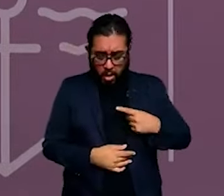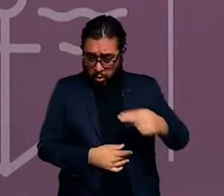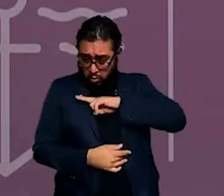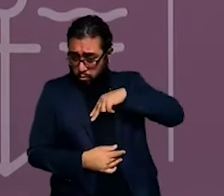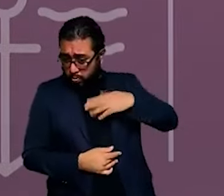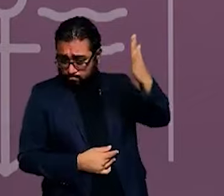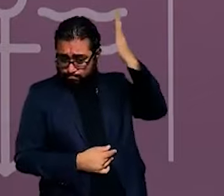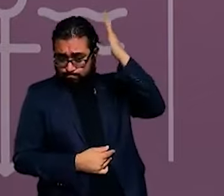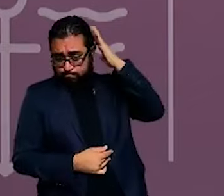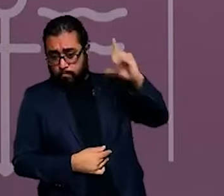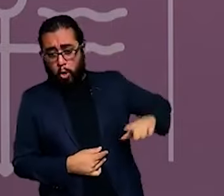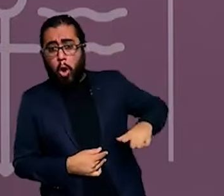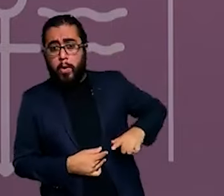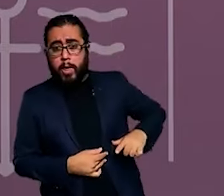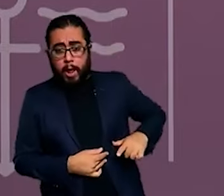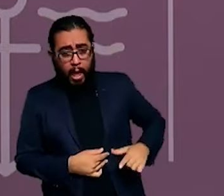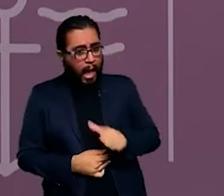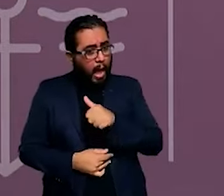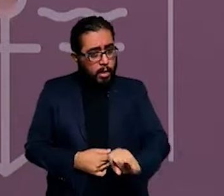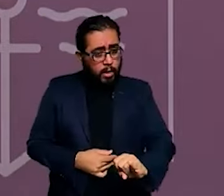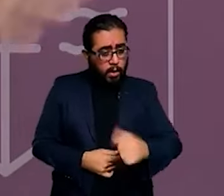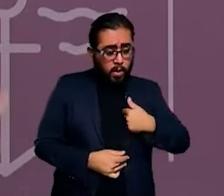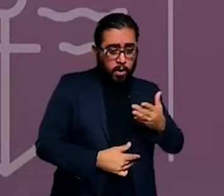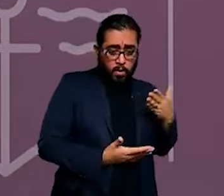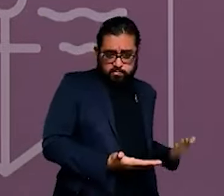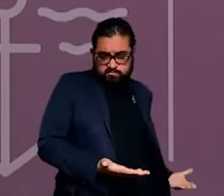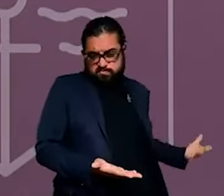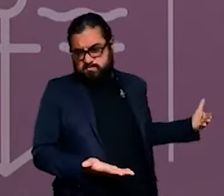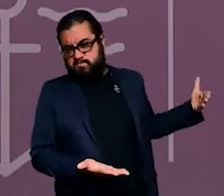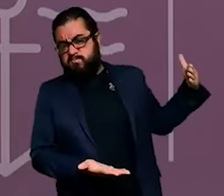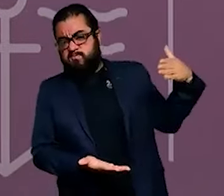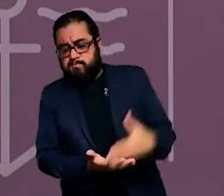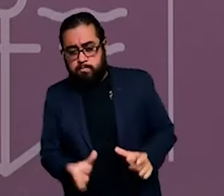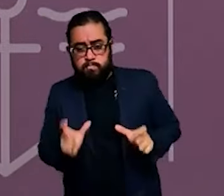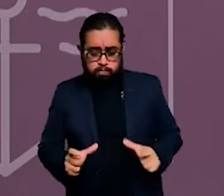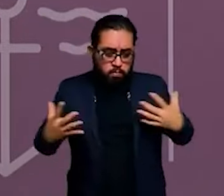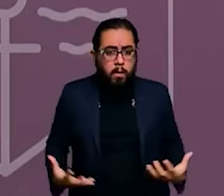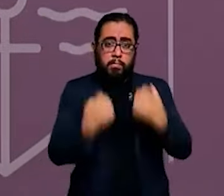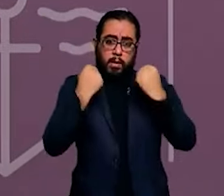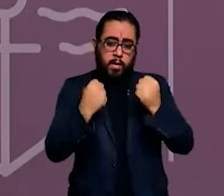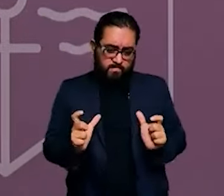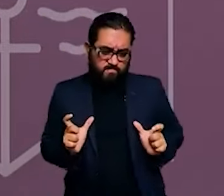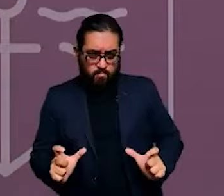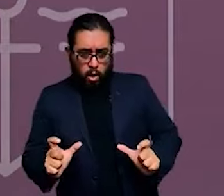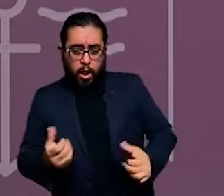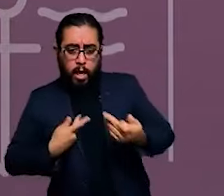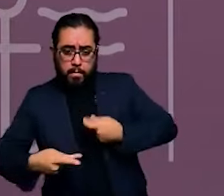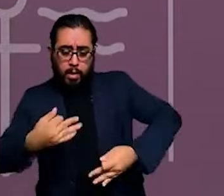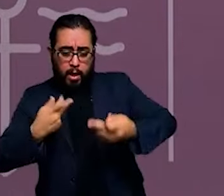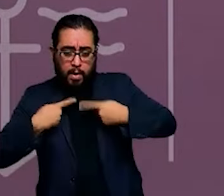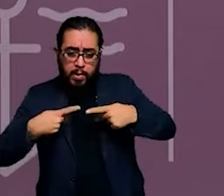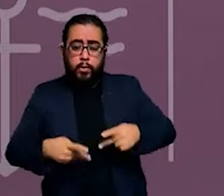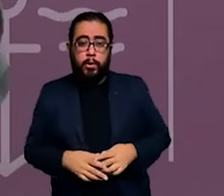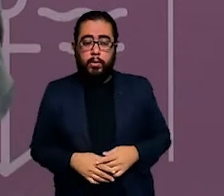nosotros, el gobierno, estamos justamente pues para salvaguardar la seguridad de la población, y